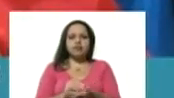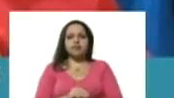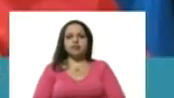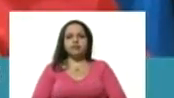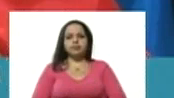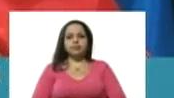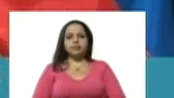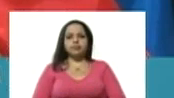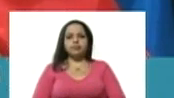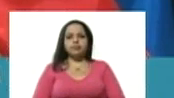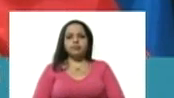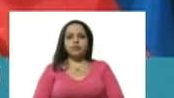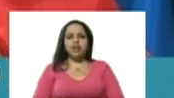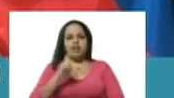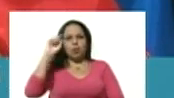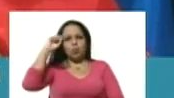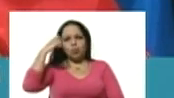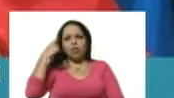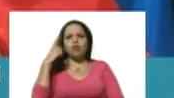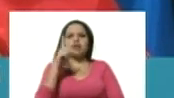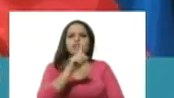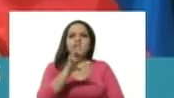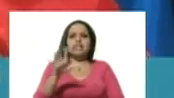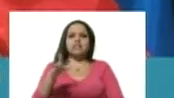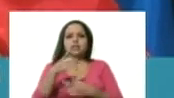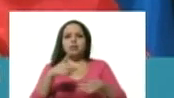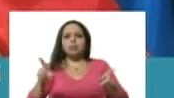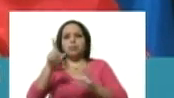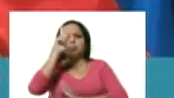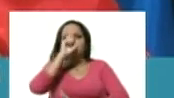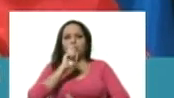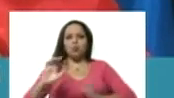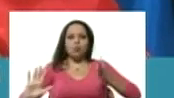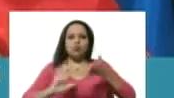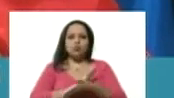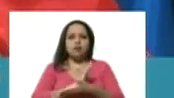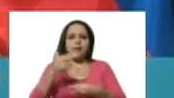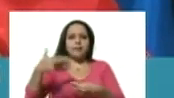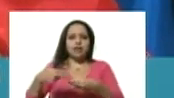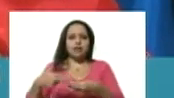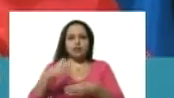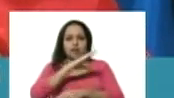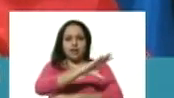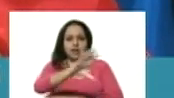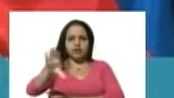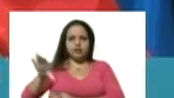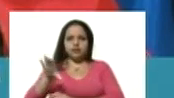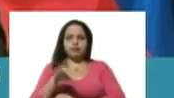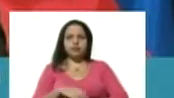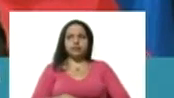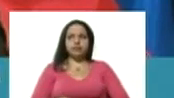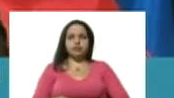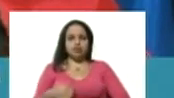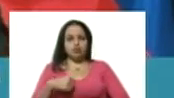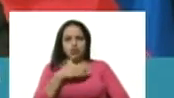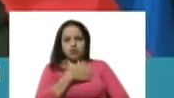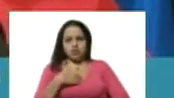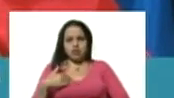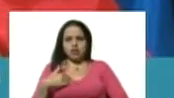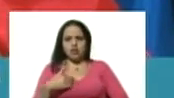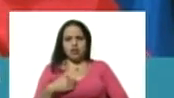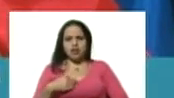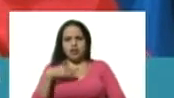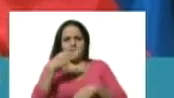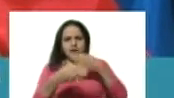marco del 15 aniversario de lo que es y ha sido Petrocaribe. Y me quiero detener brevemente